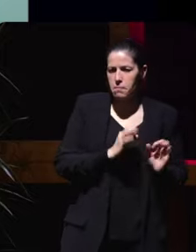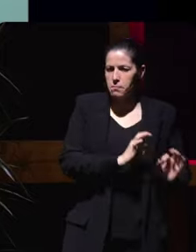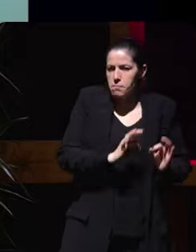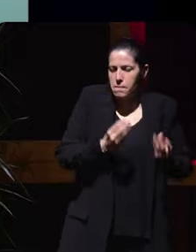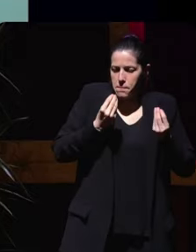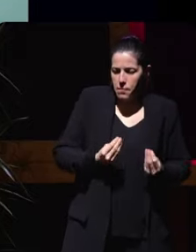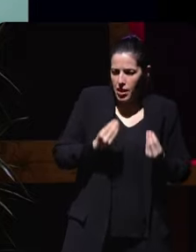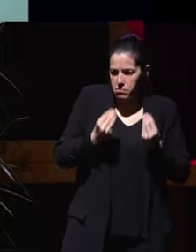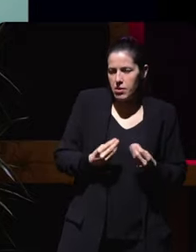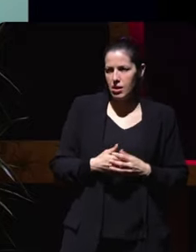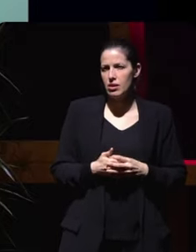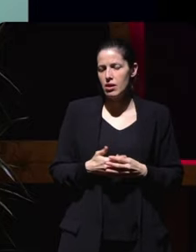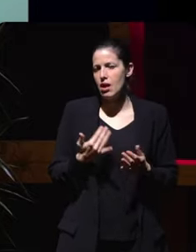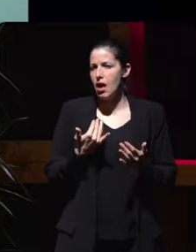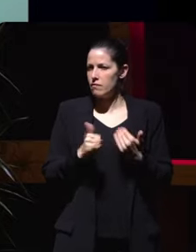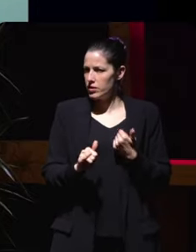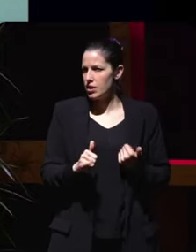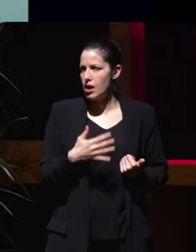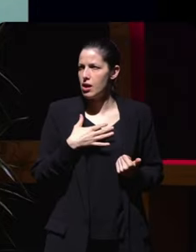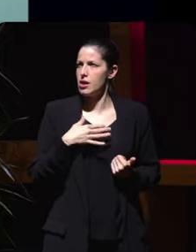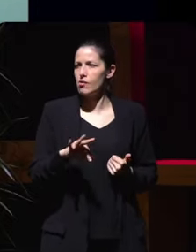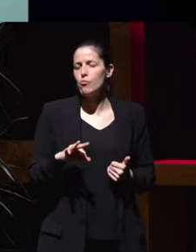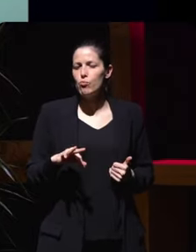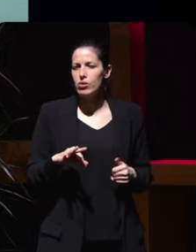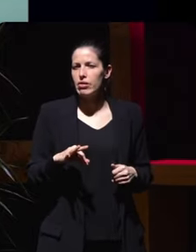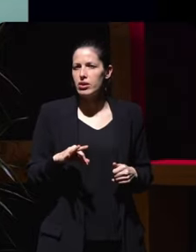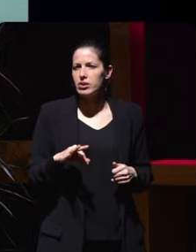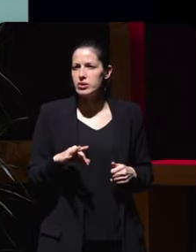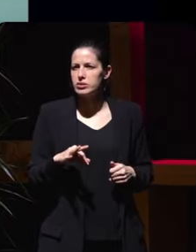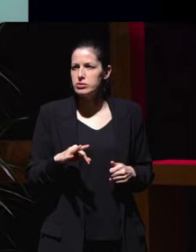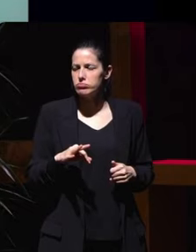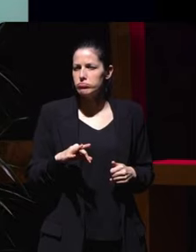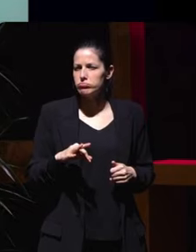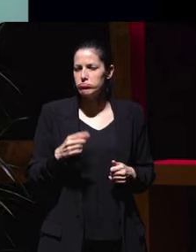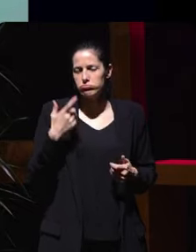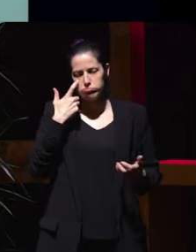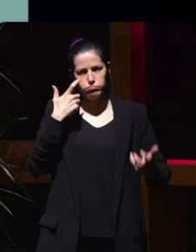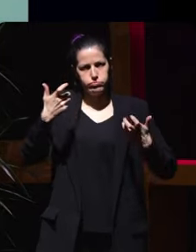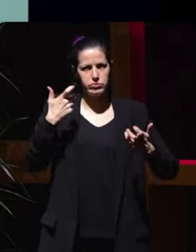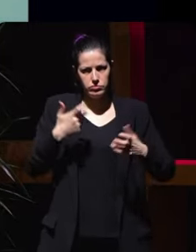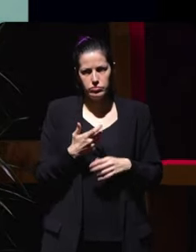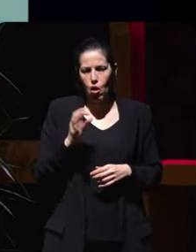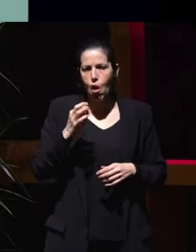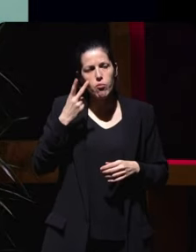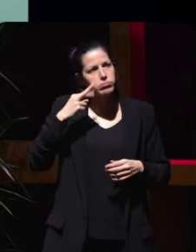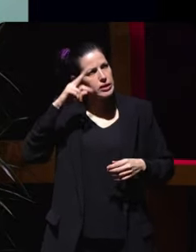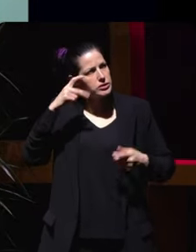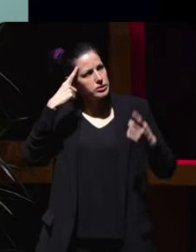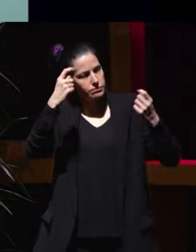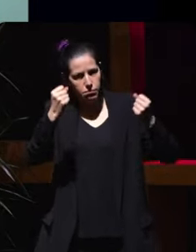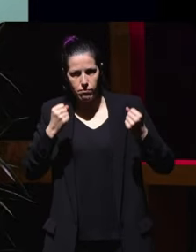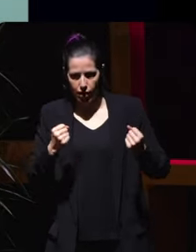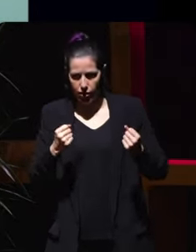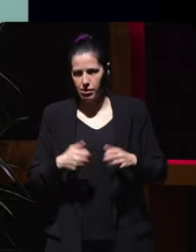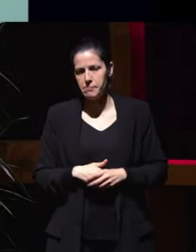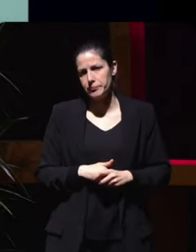es lo que te va a distinguir de estar en el montón o ser un poquito más experta en una materia. Y ya